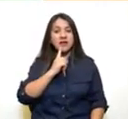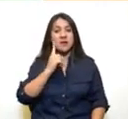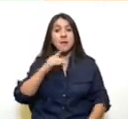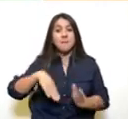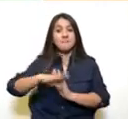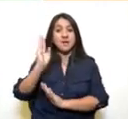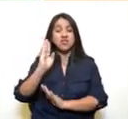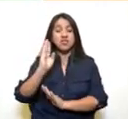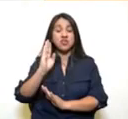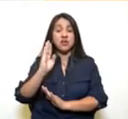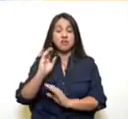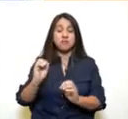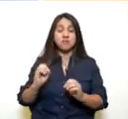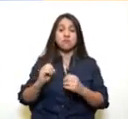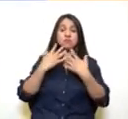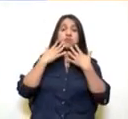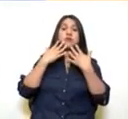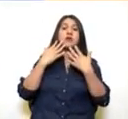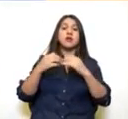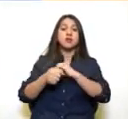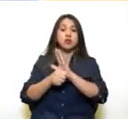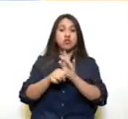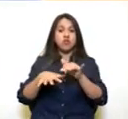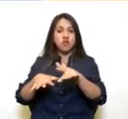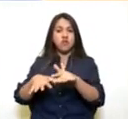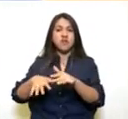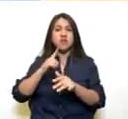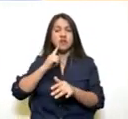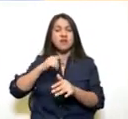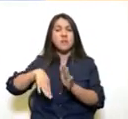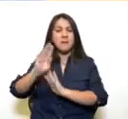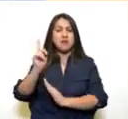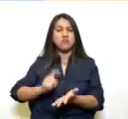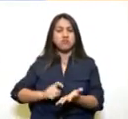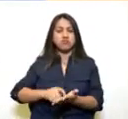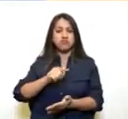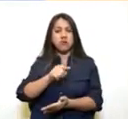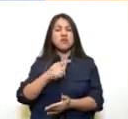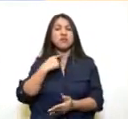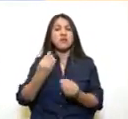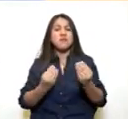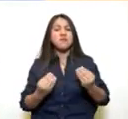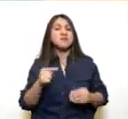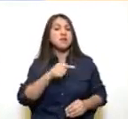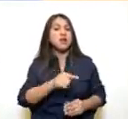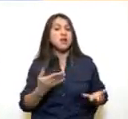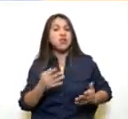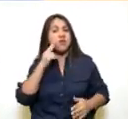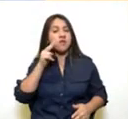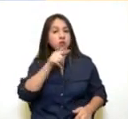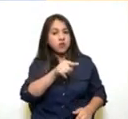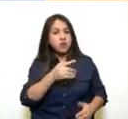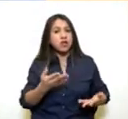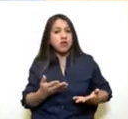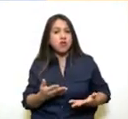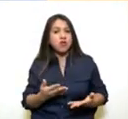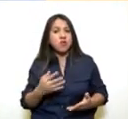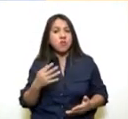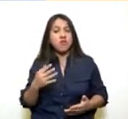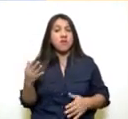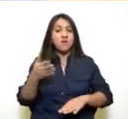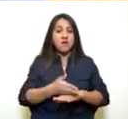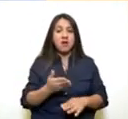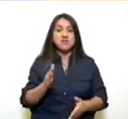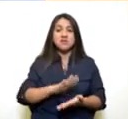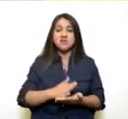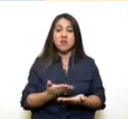mayores tasas de contagiados de la región metropolitana como esta que está pasando ahí como ve usted cómo está reaccionando el sistema de salud está